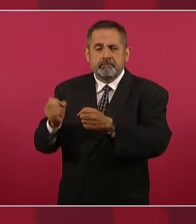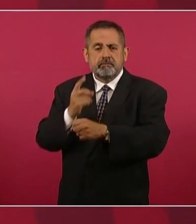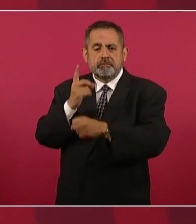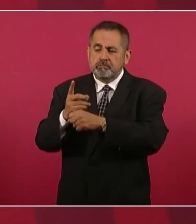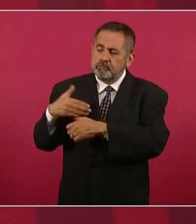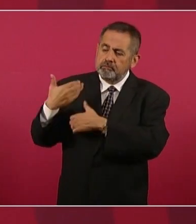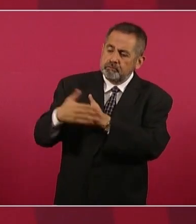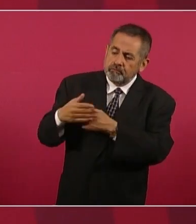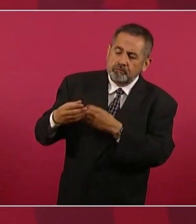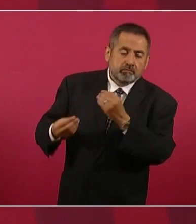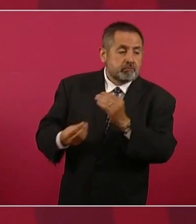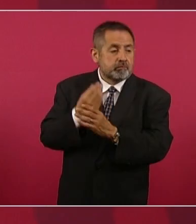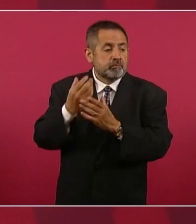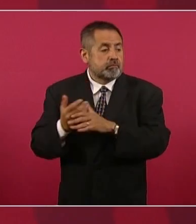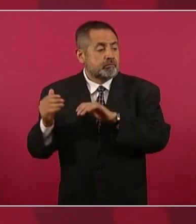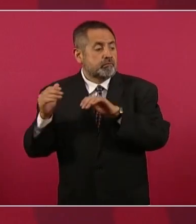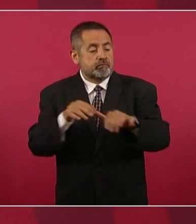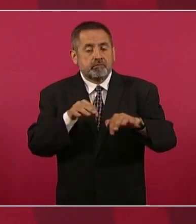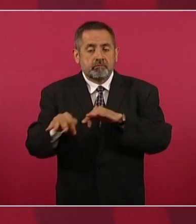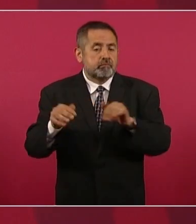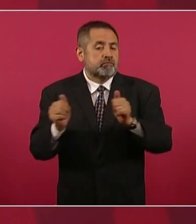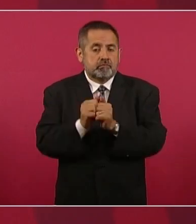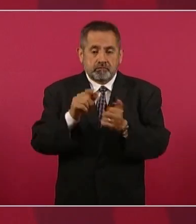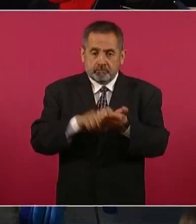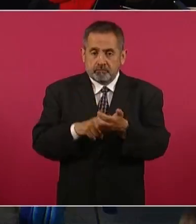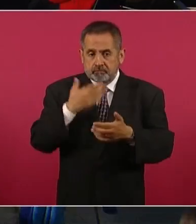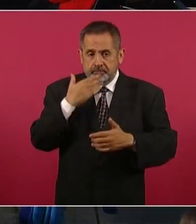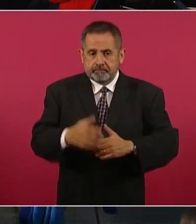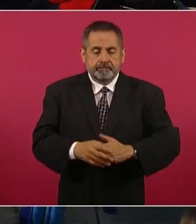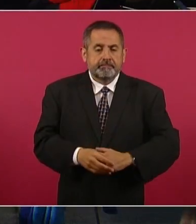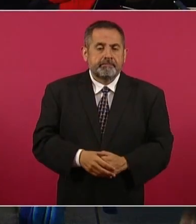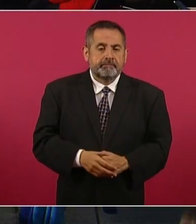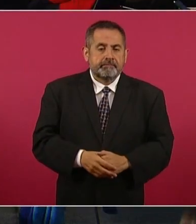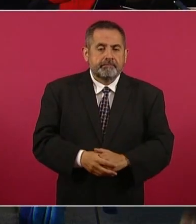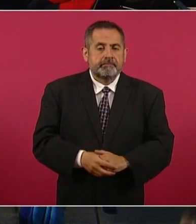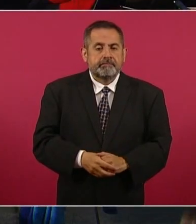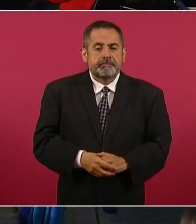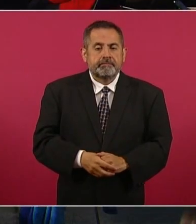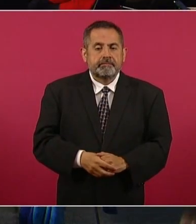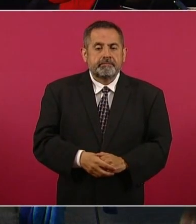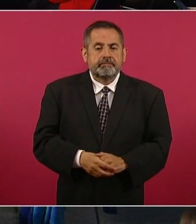nuevos colaboradores de la salud como debe ser. Eso es. Gracias.